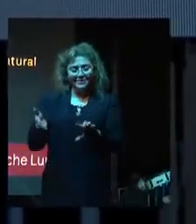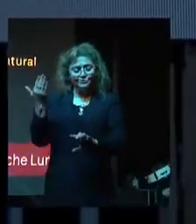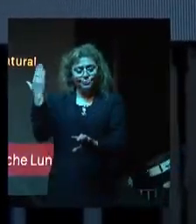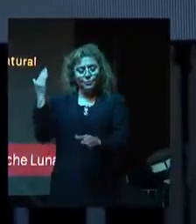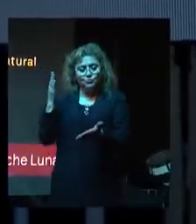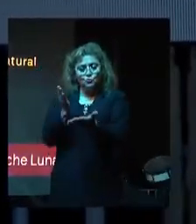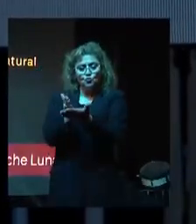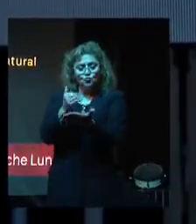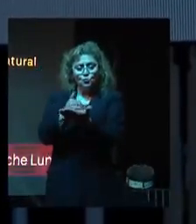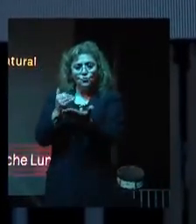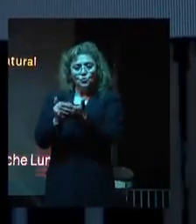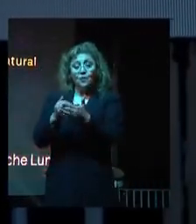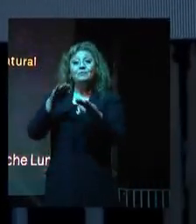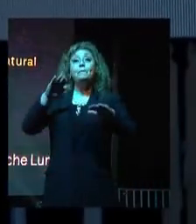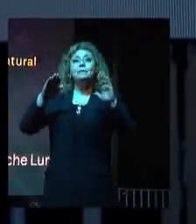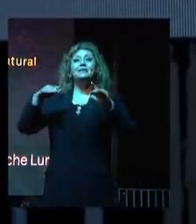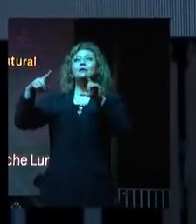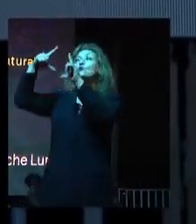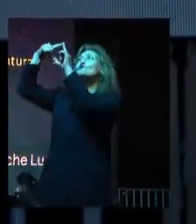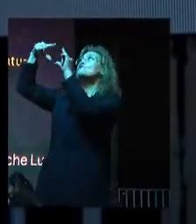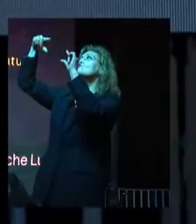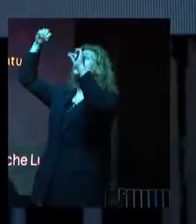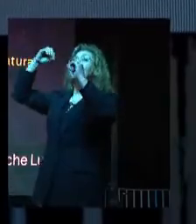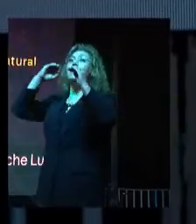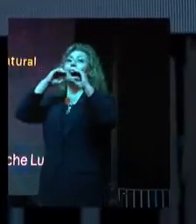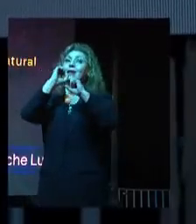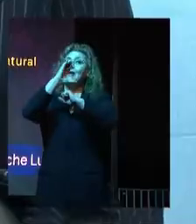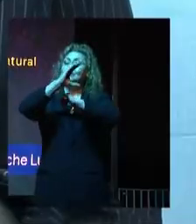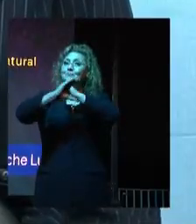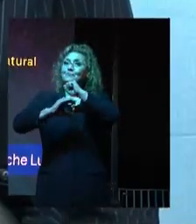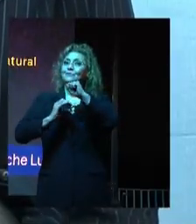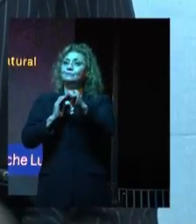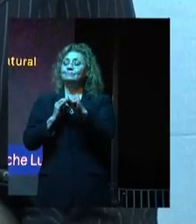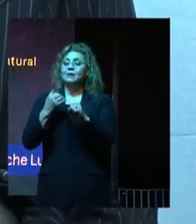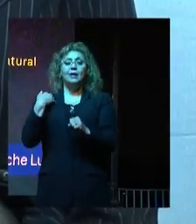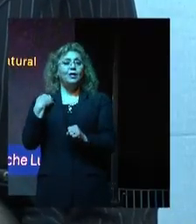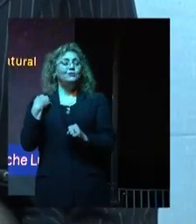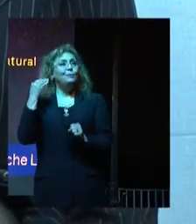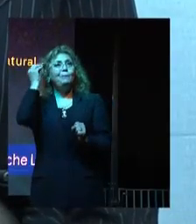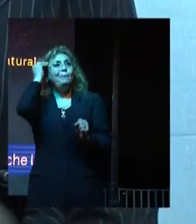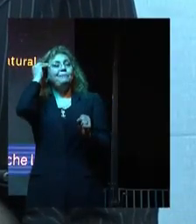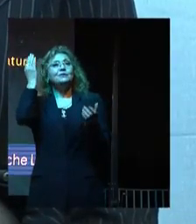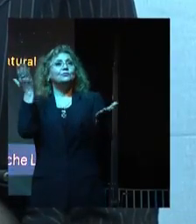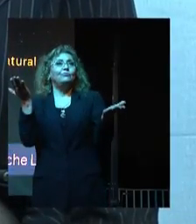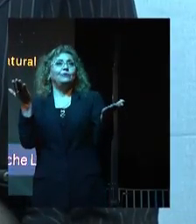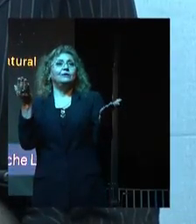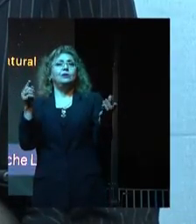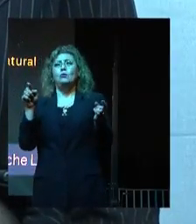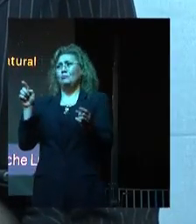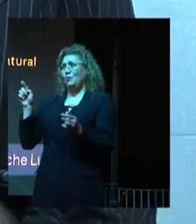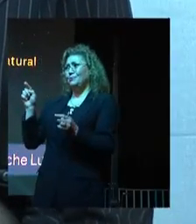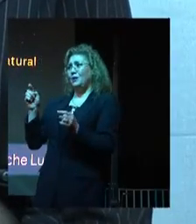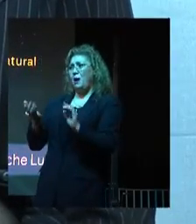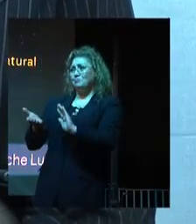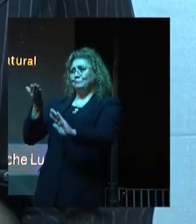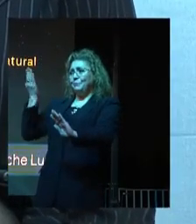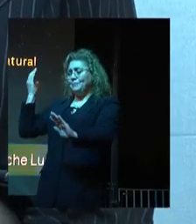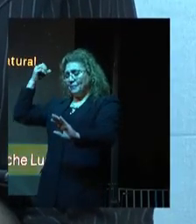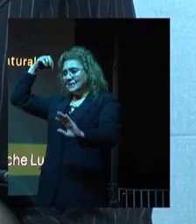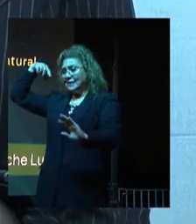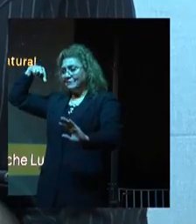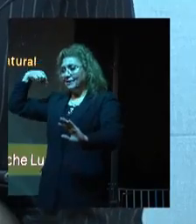luna. Ahora, yo discuto eso porque me dicen, no, esto es sabiduría ancestral. No, es lo que se les